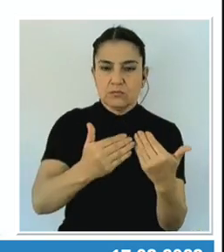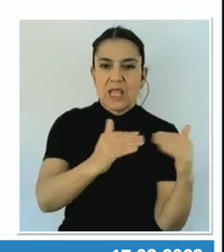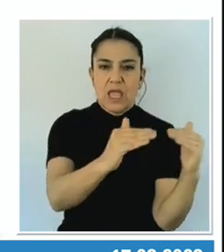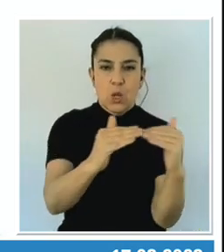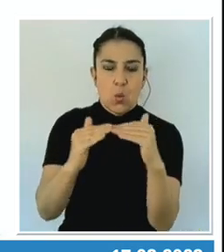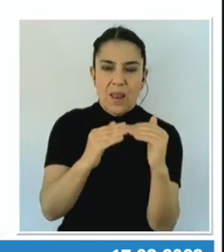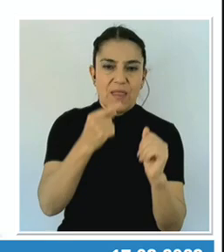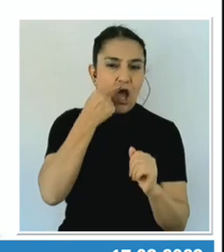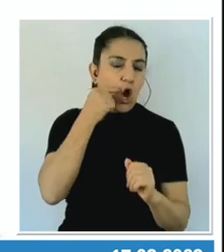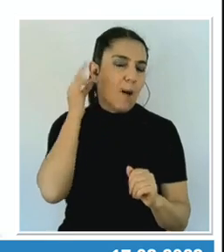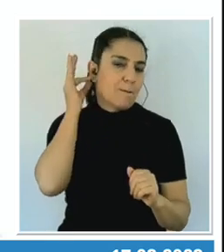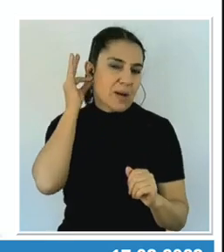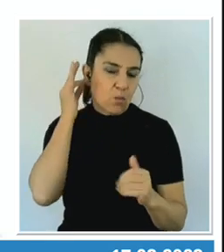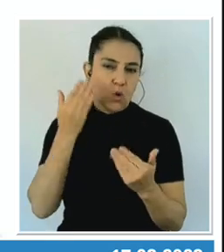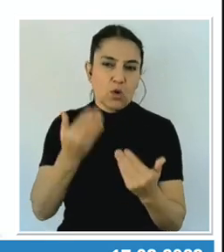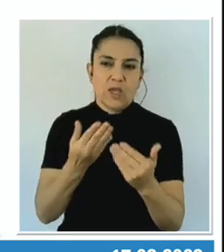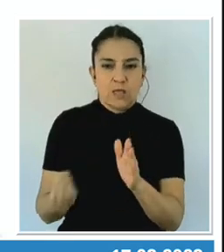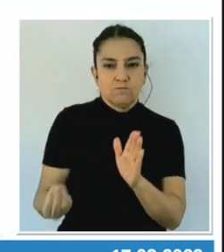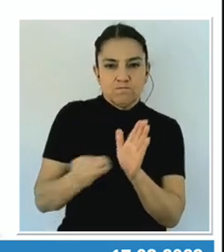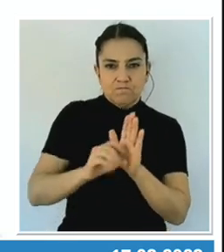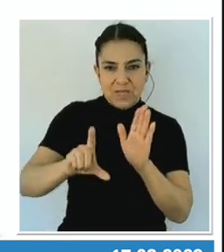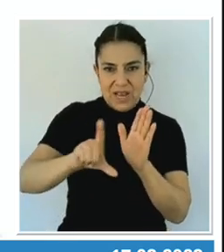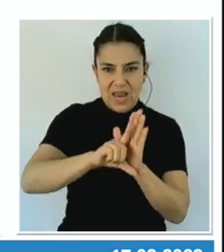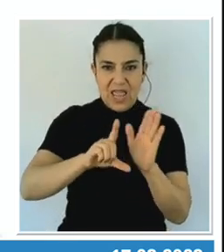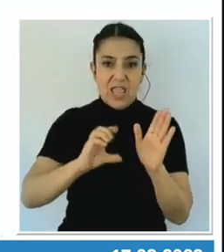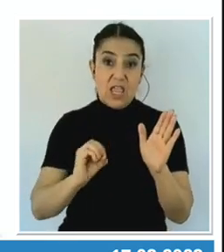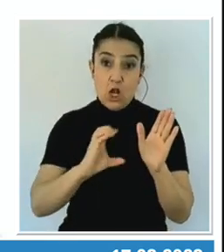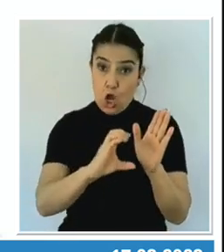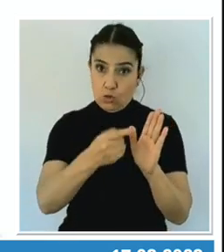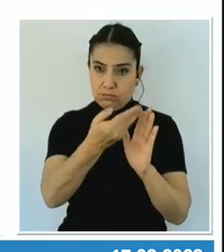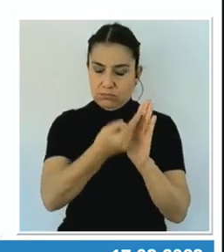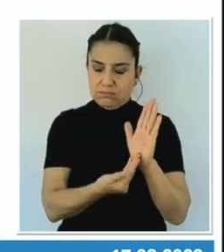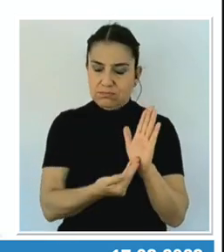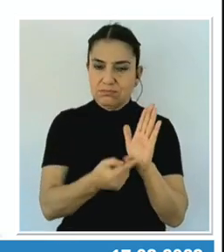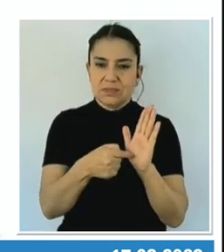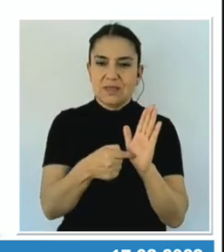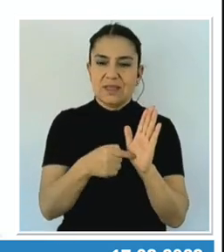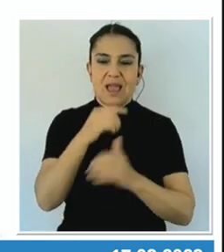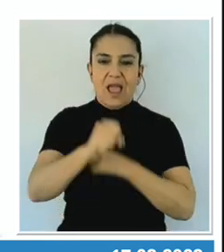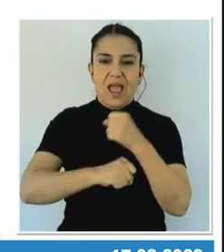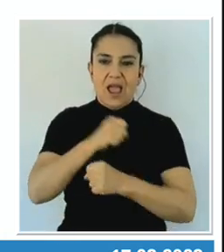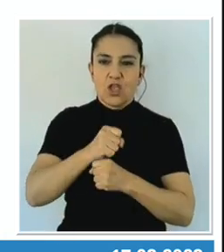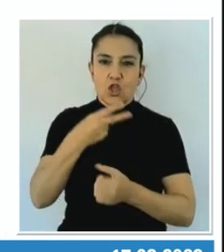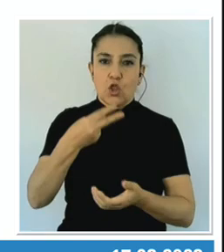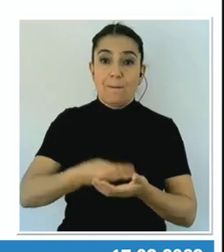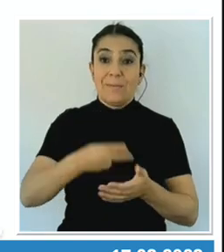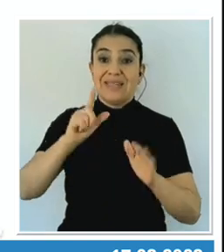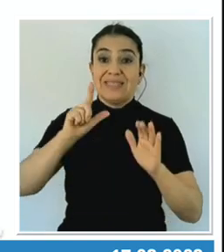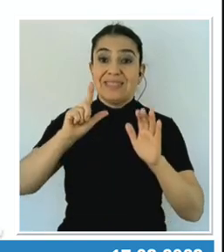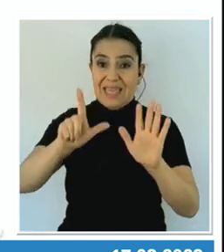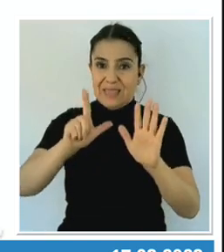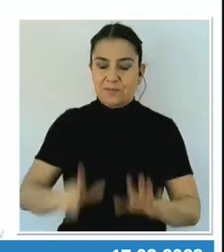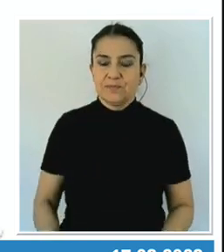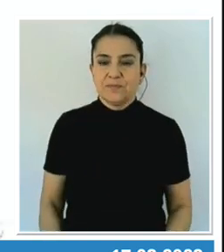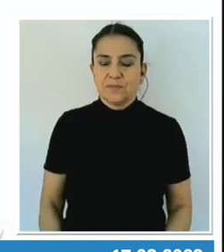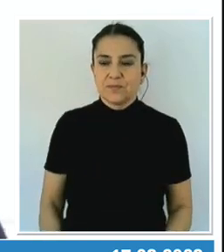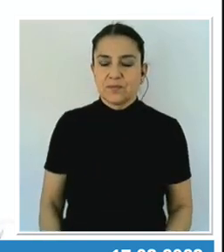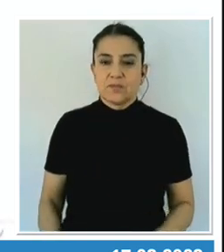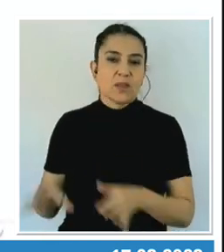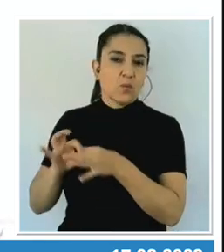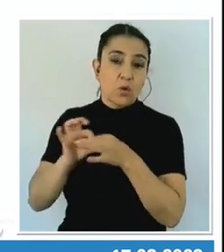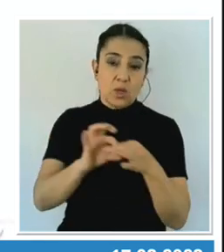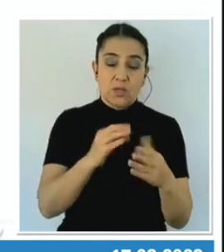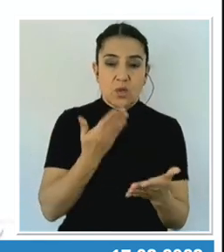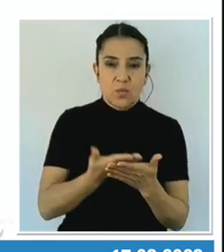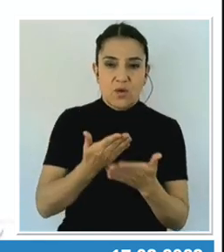que consagra la ley orgánica que se refiere a ese tema del año 2007. Por eso aprovecho de decir que